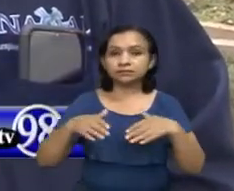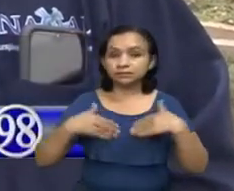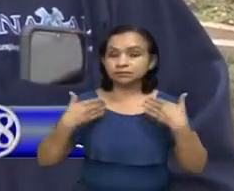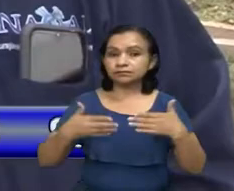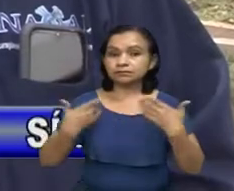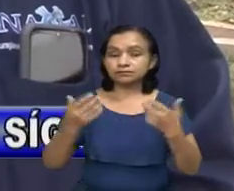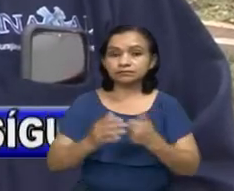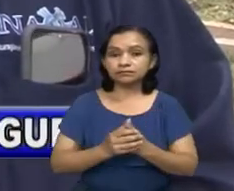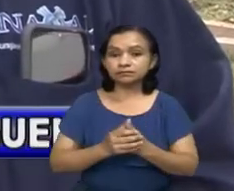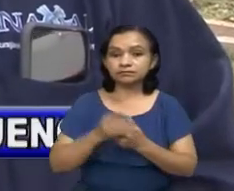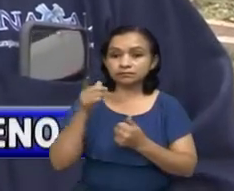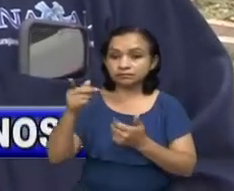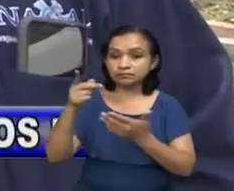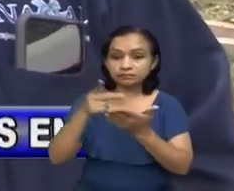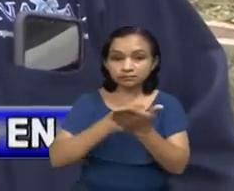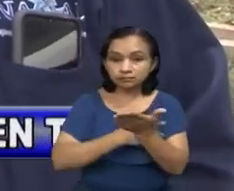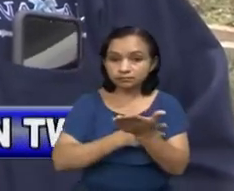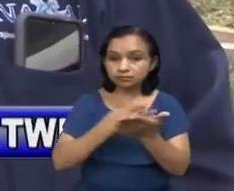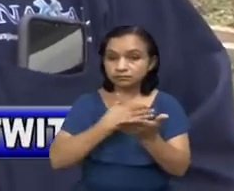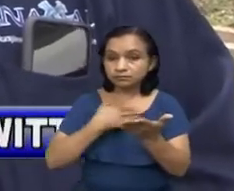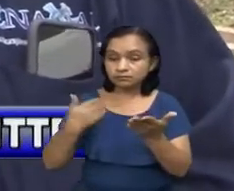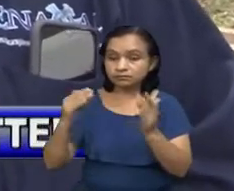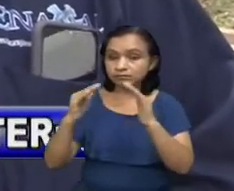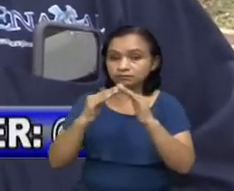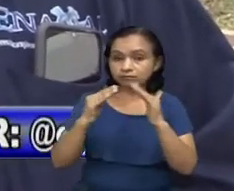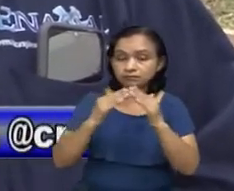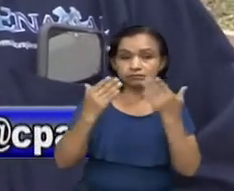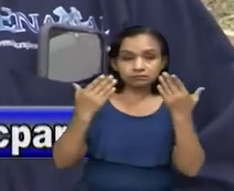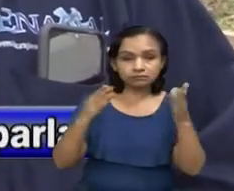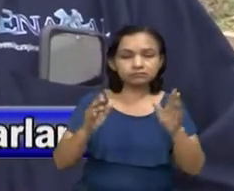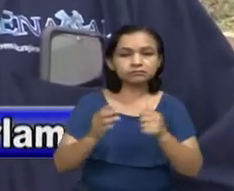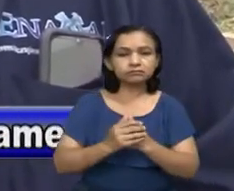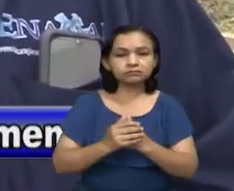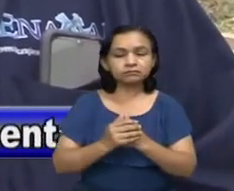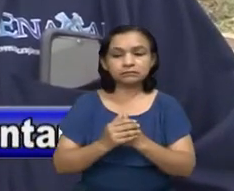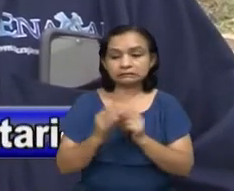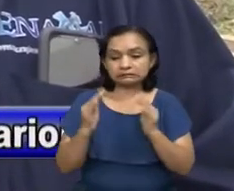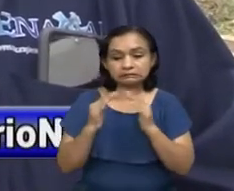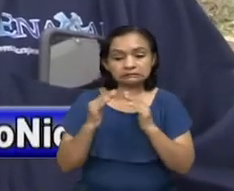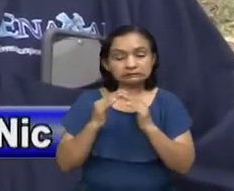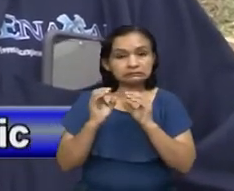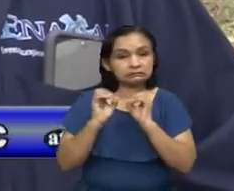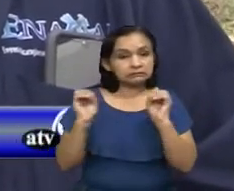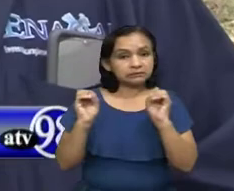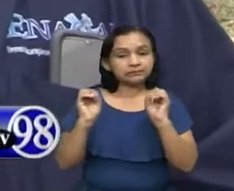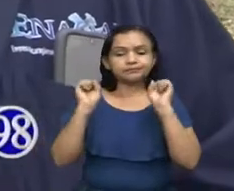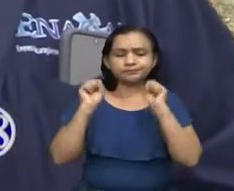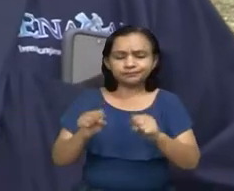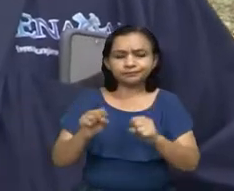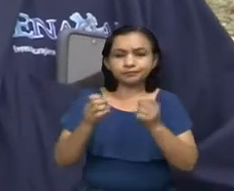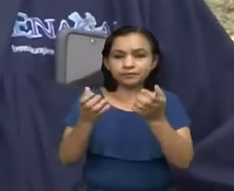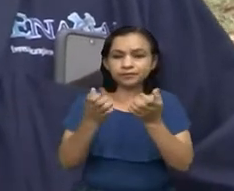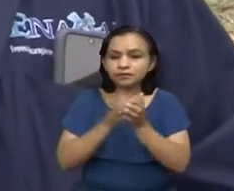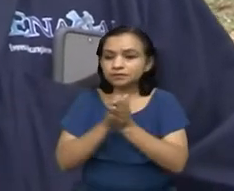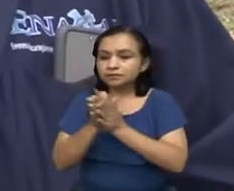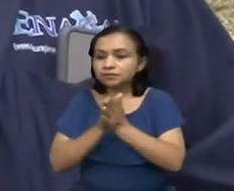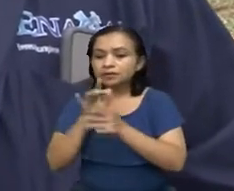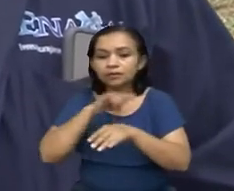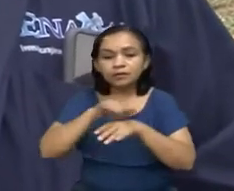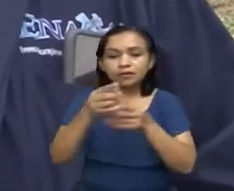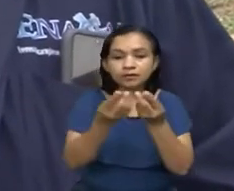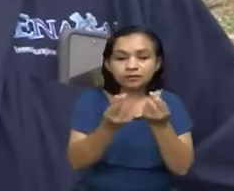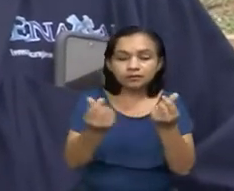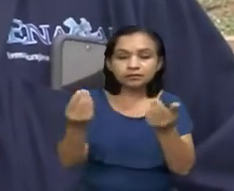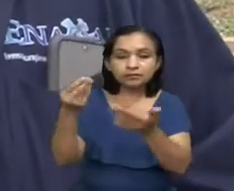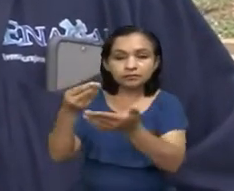Mucha alegría. ¿Tiene algún proyecto también de mejorar la casa? Sí, bueno, no tengo casa, pero sí tengo planes de ir a buscar un terreno y